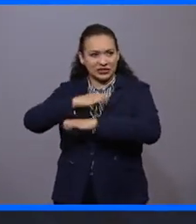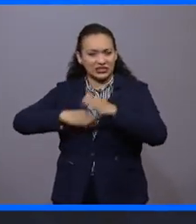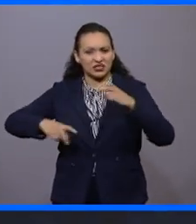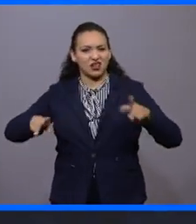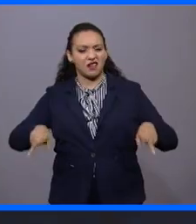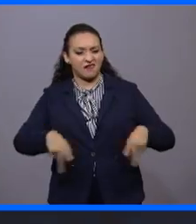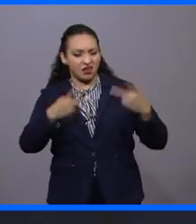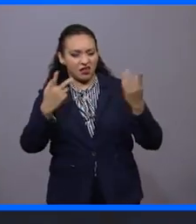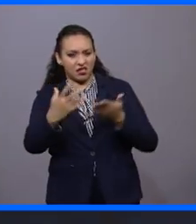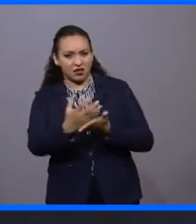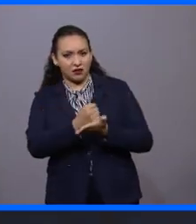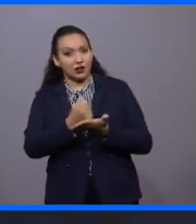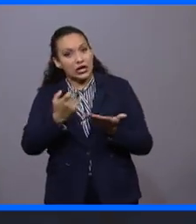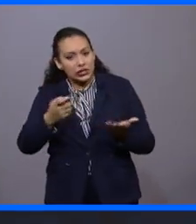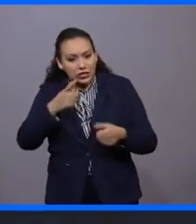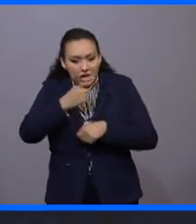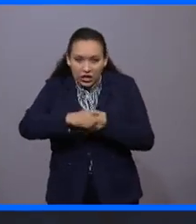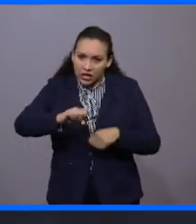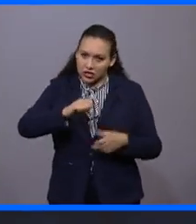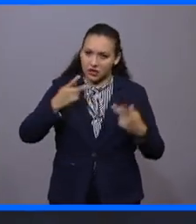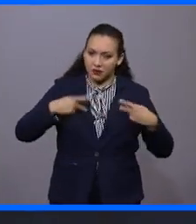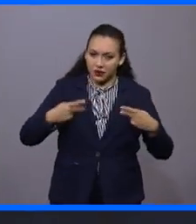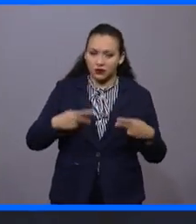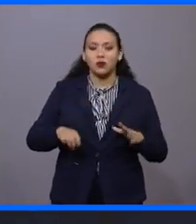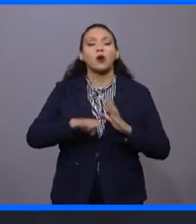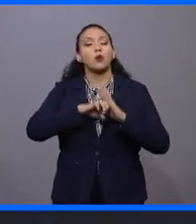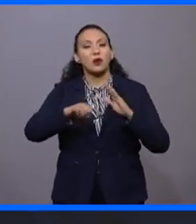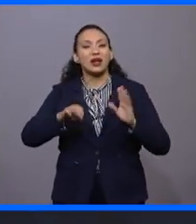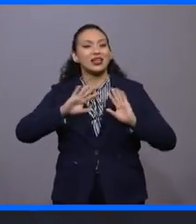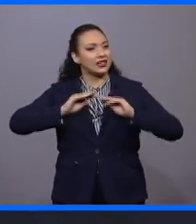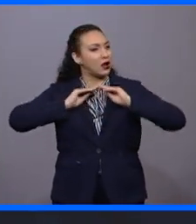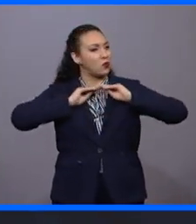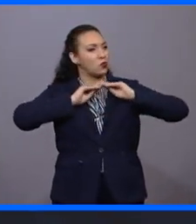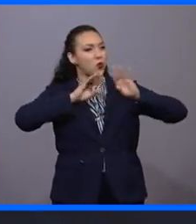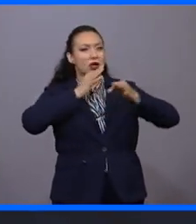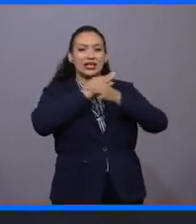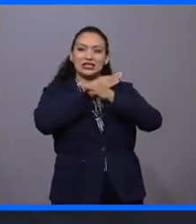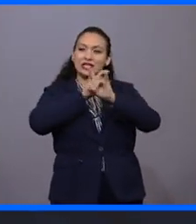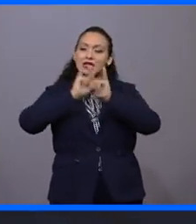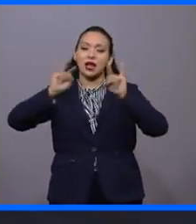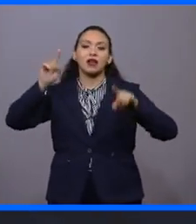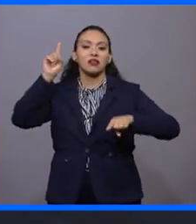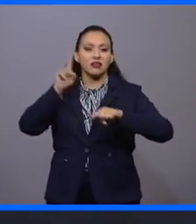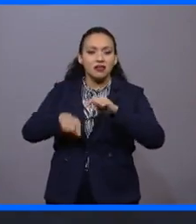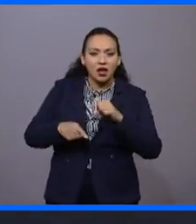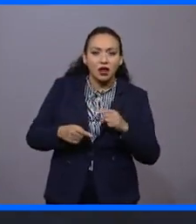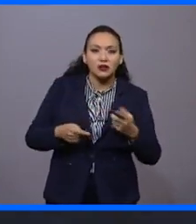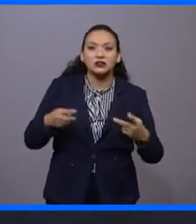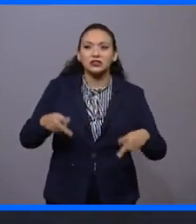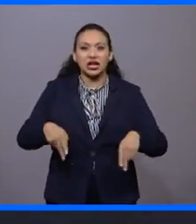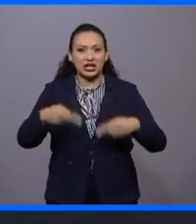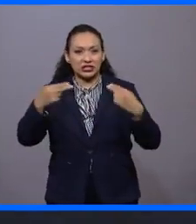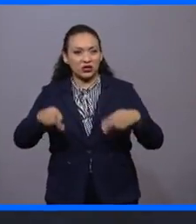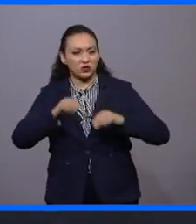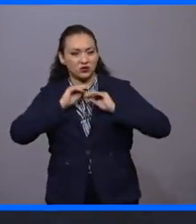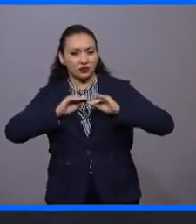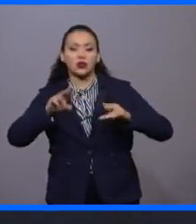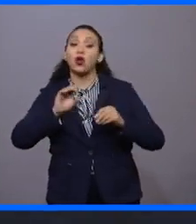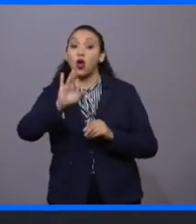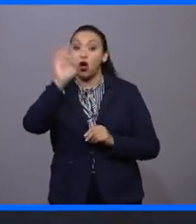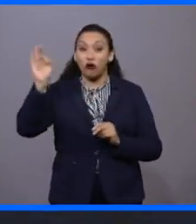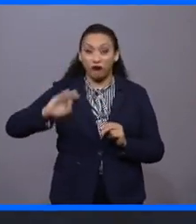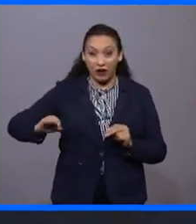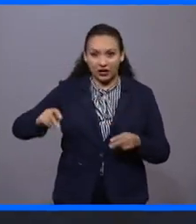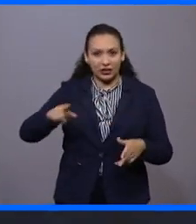a nuestra sociedad. Acciones como eliminar la publicidad, el marketing, regular los precios, eliminar ofertas y